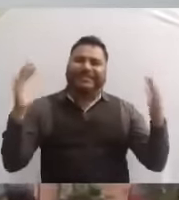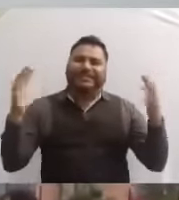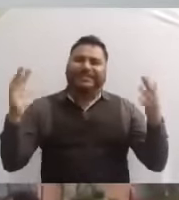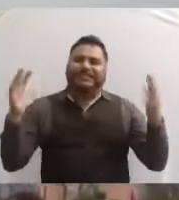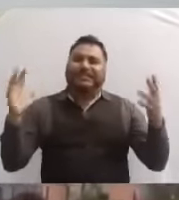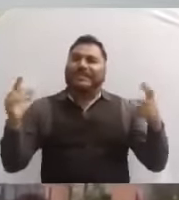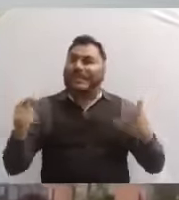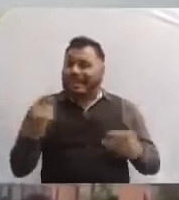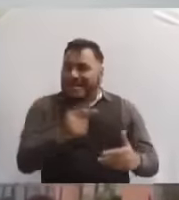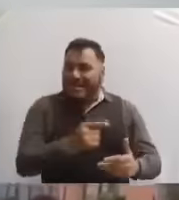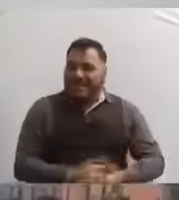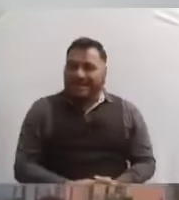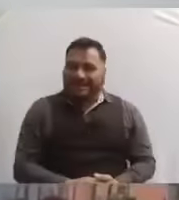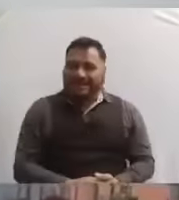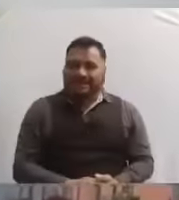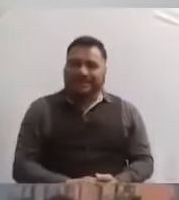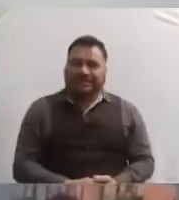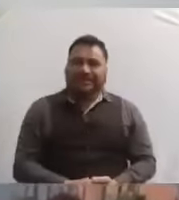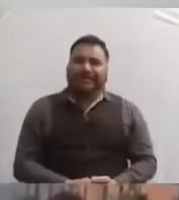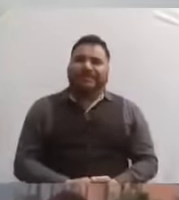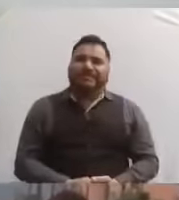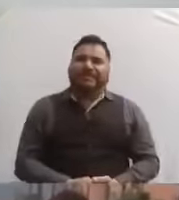Y ahí